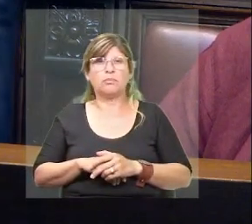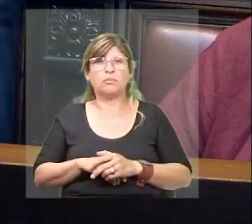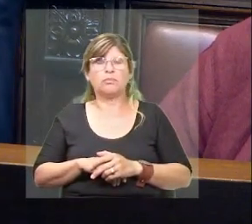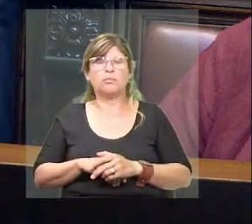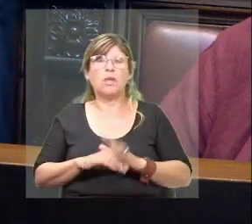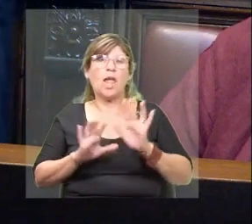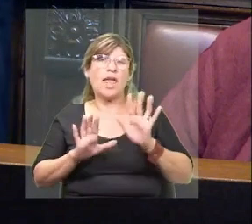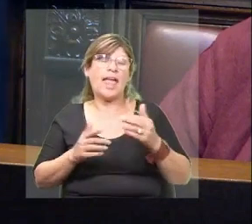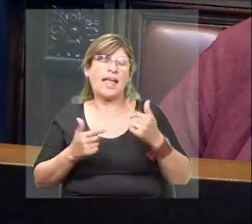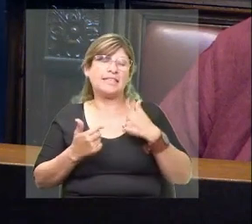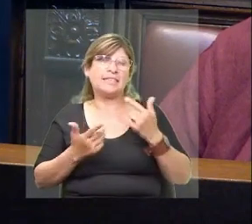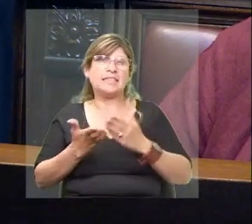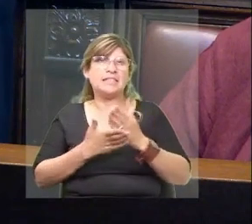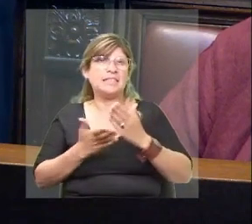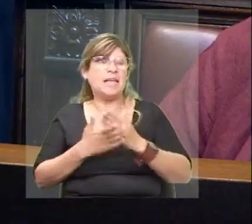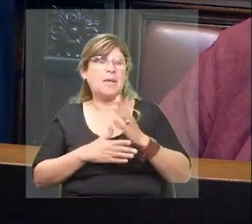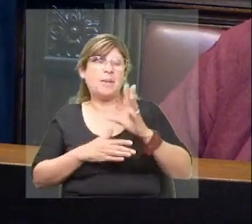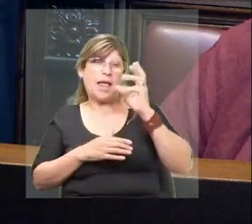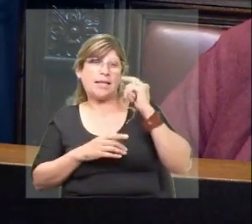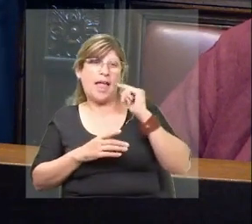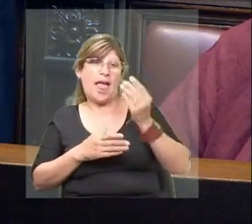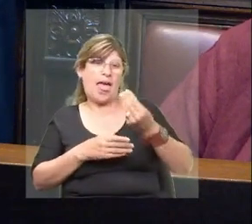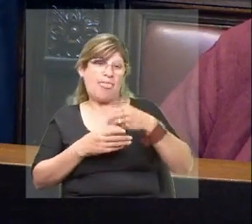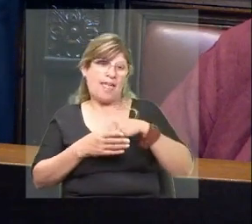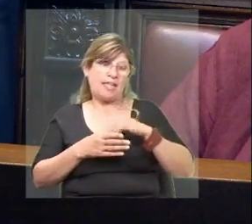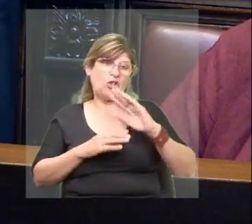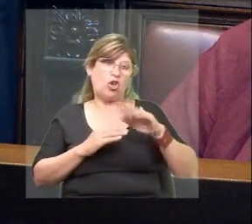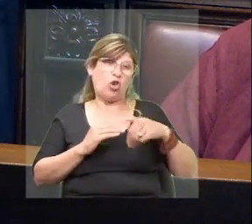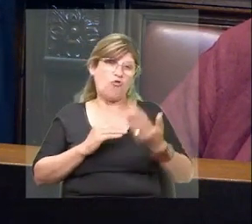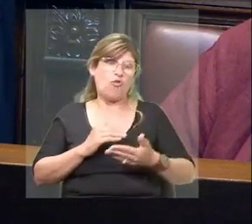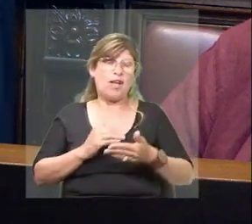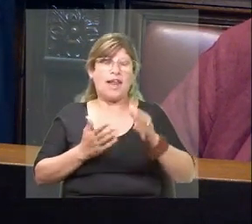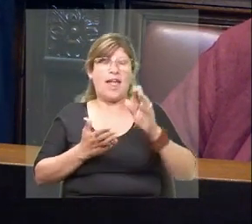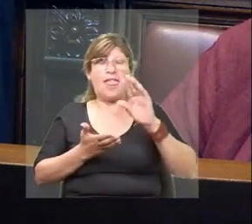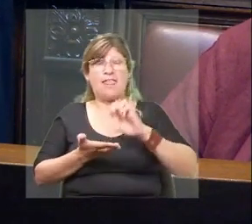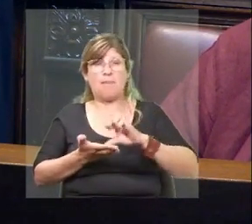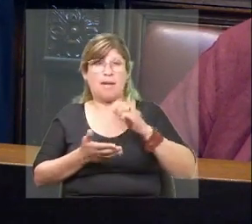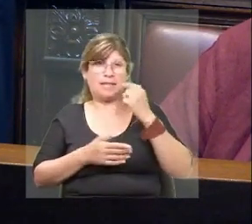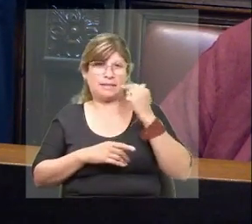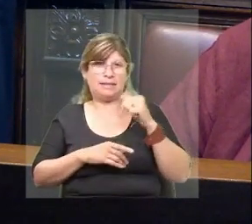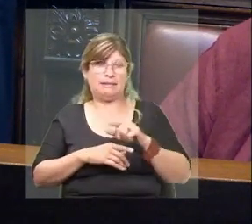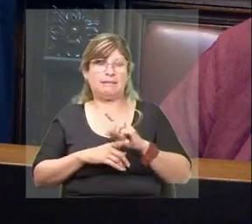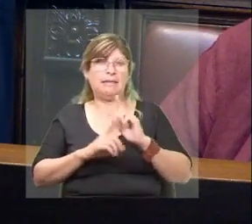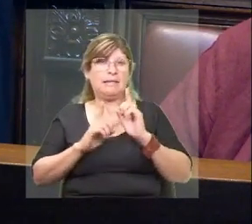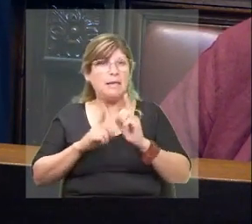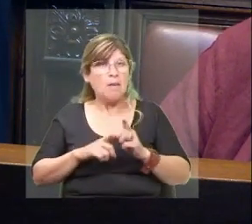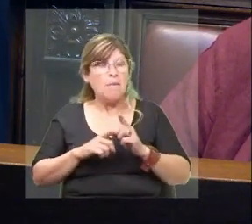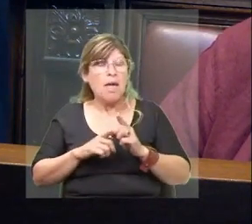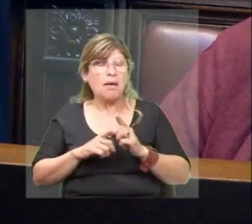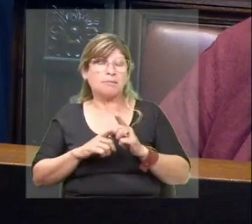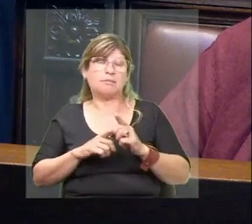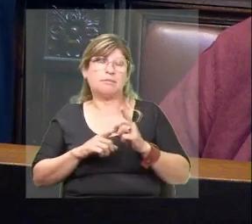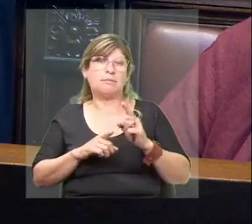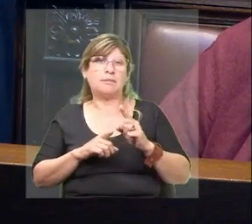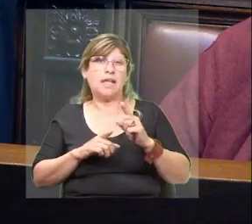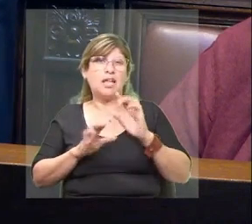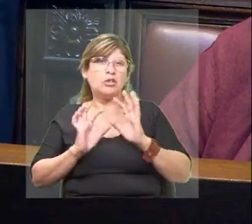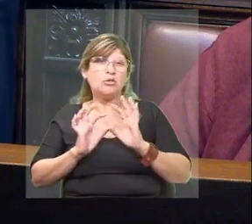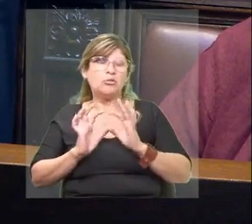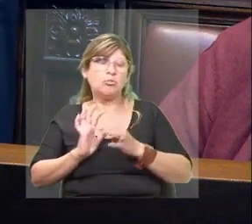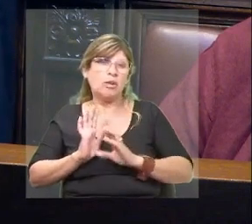Y así ha sido recordado dentro y fuera de nuestro país, porque Danilo también fue un